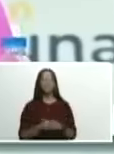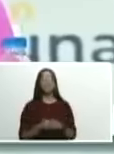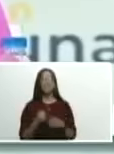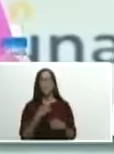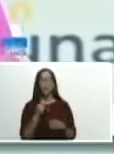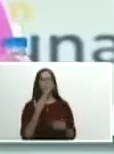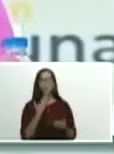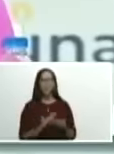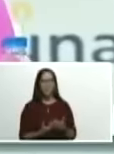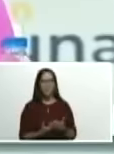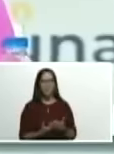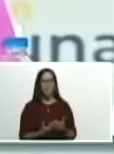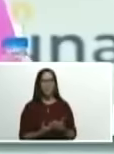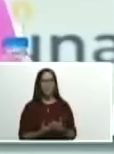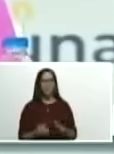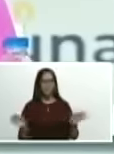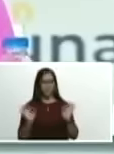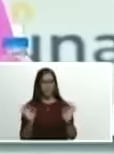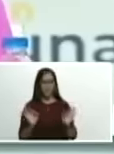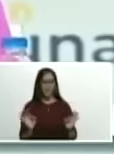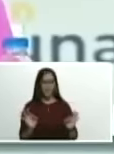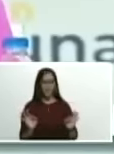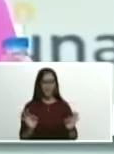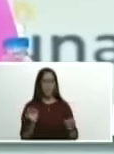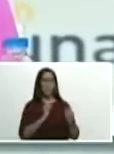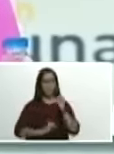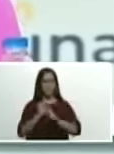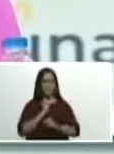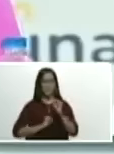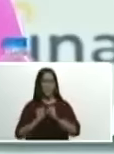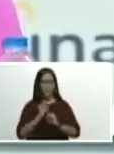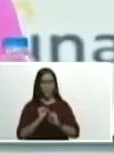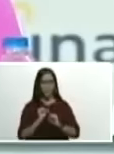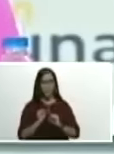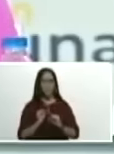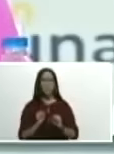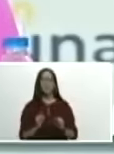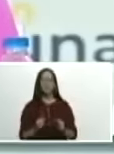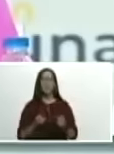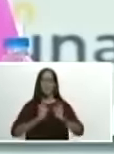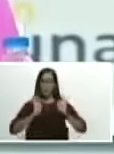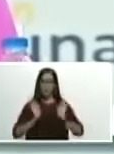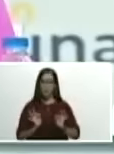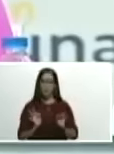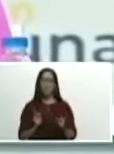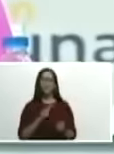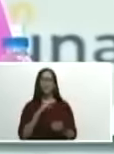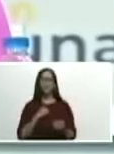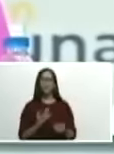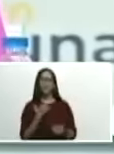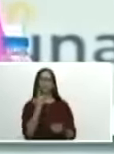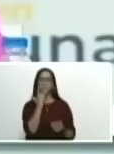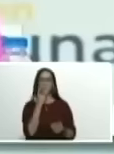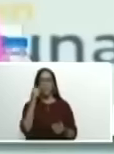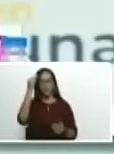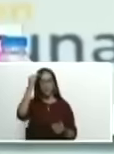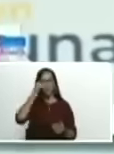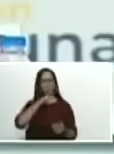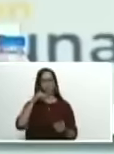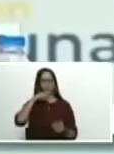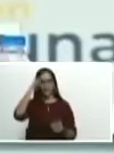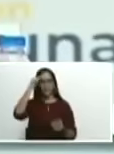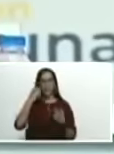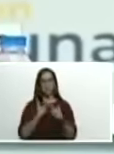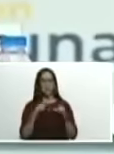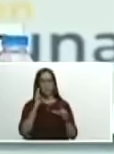no permitiremos bajo ningún concepto, y defenderemos por todos los medios para nosotros reivindicar la memoria de nuestro padre